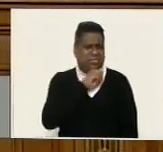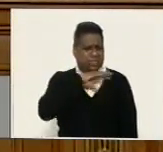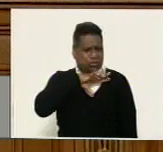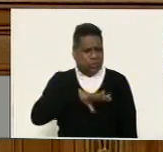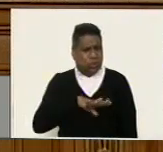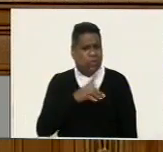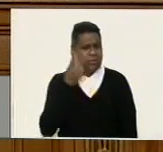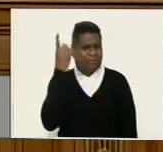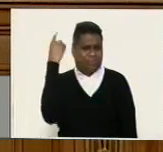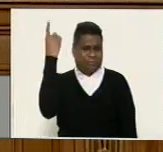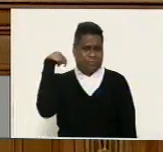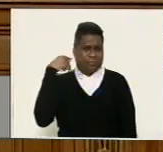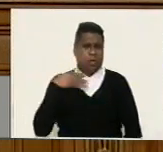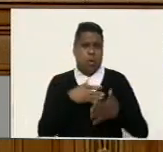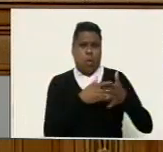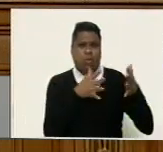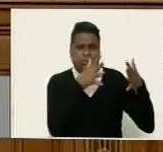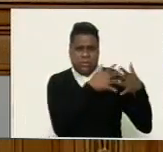antiimperialista,